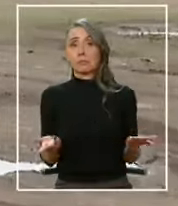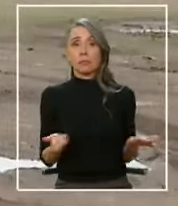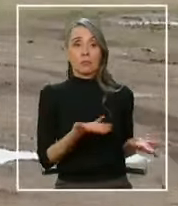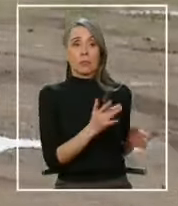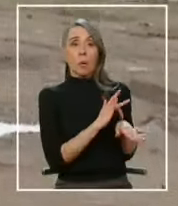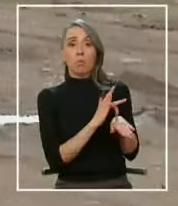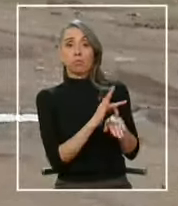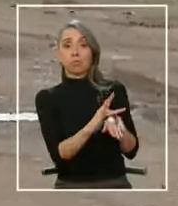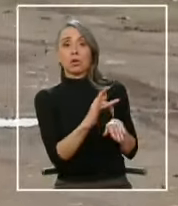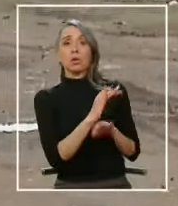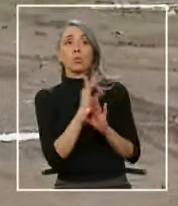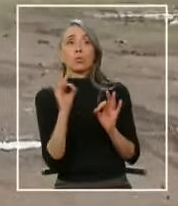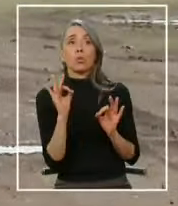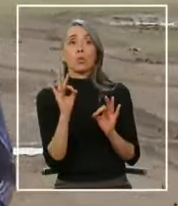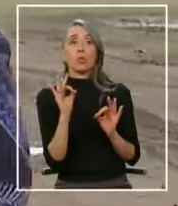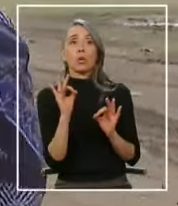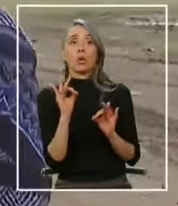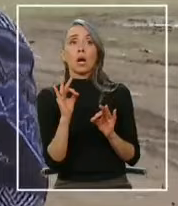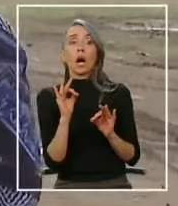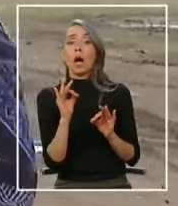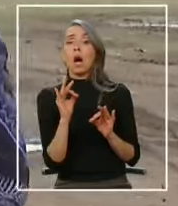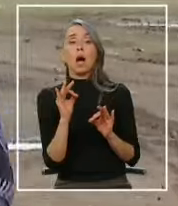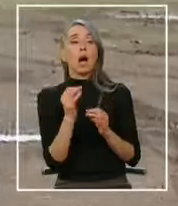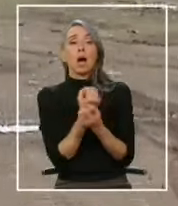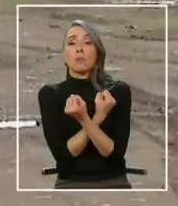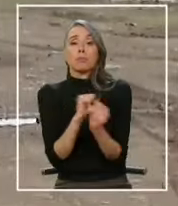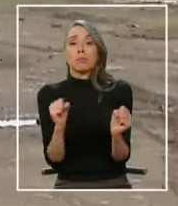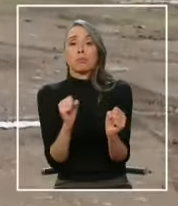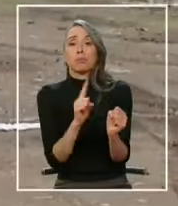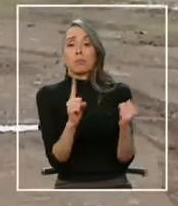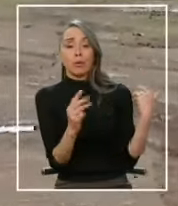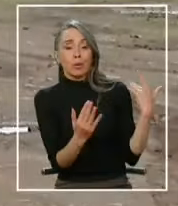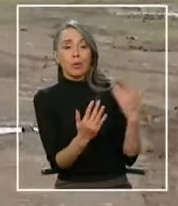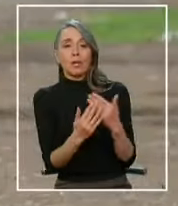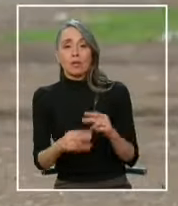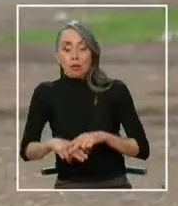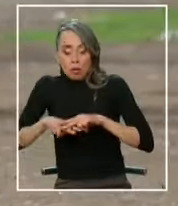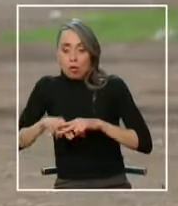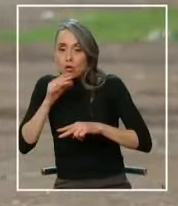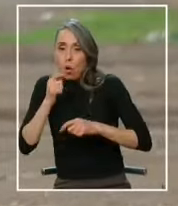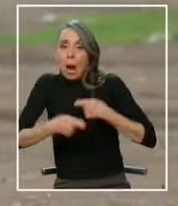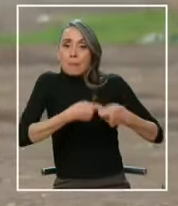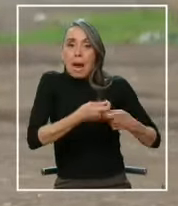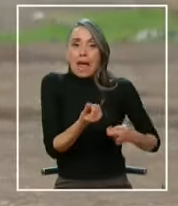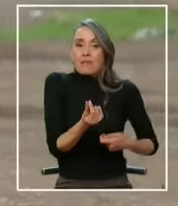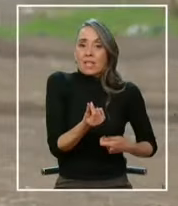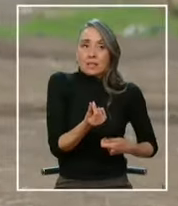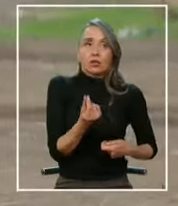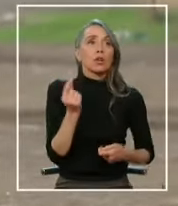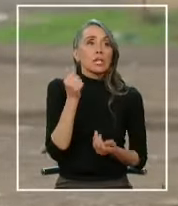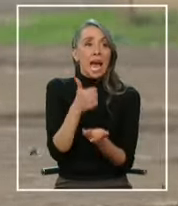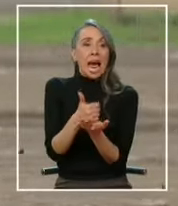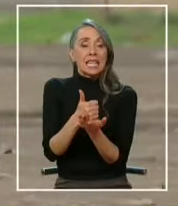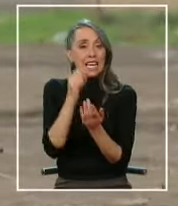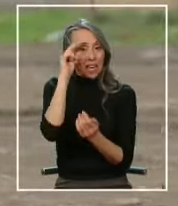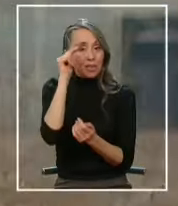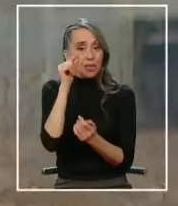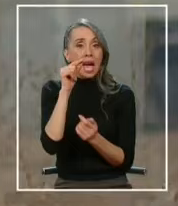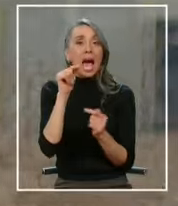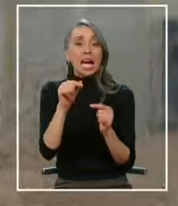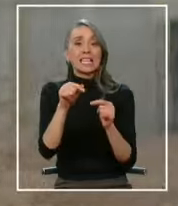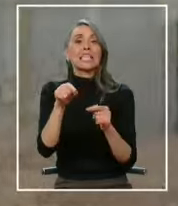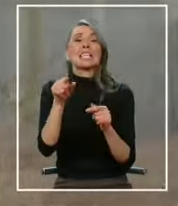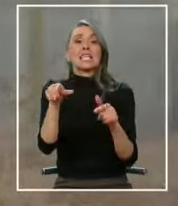y no hemos tenido nunca una oportunidad real de inversión. La autoridad comunal explica que la idea es crear un